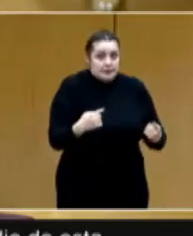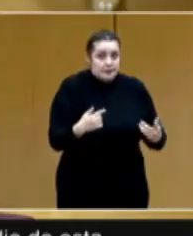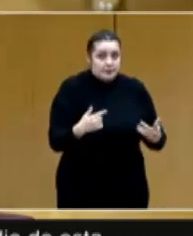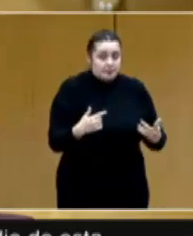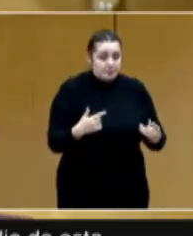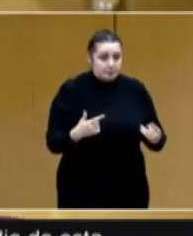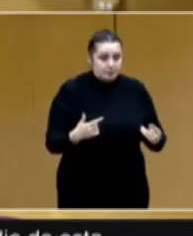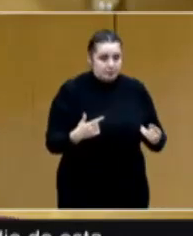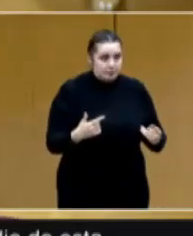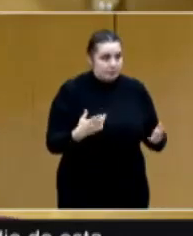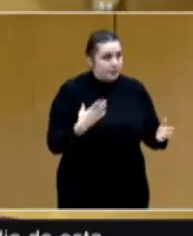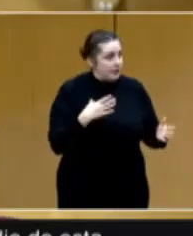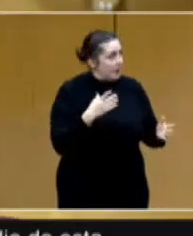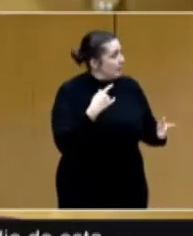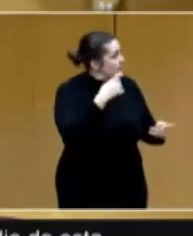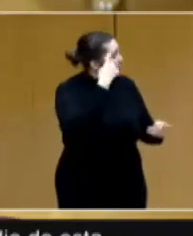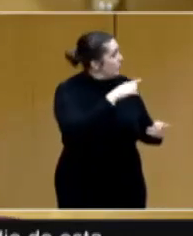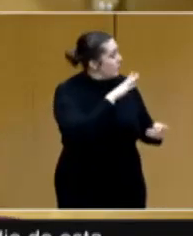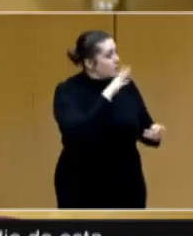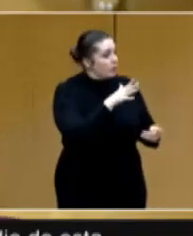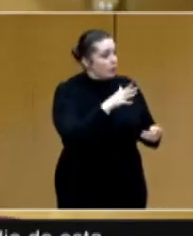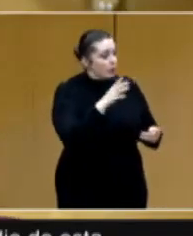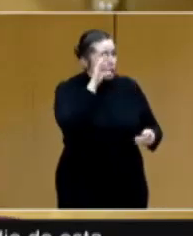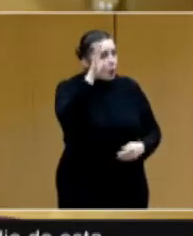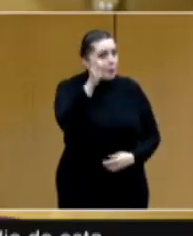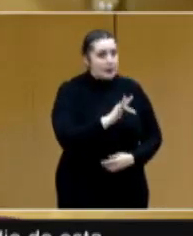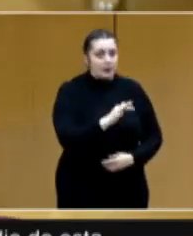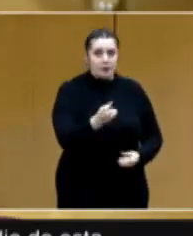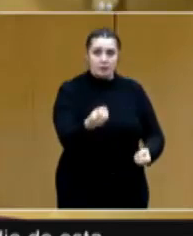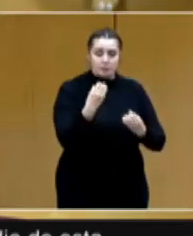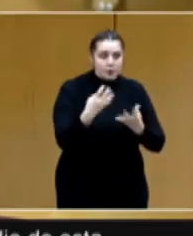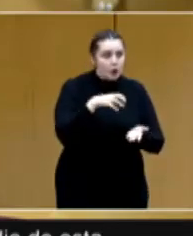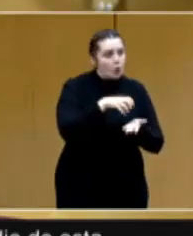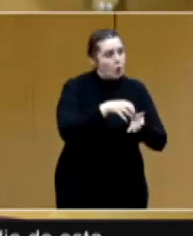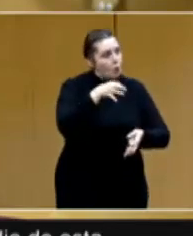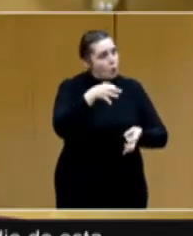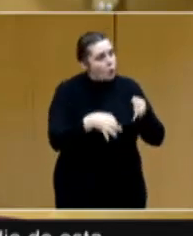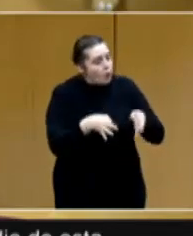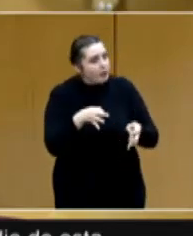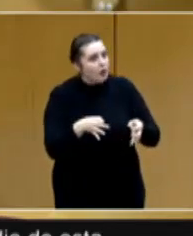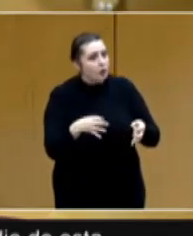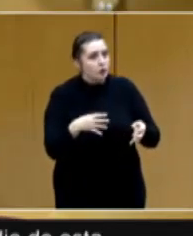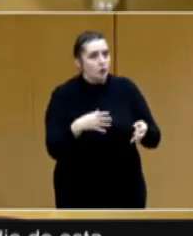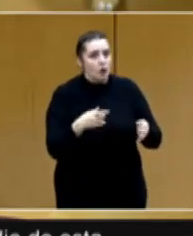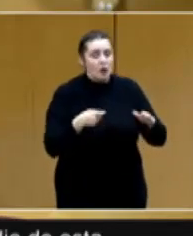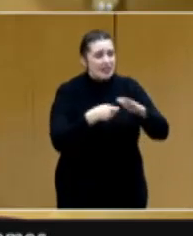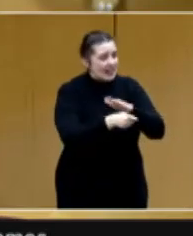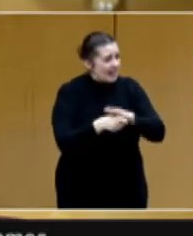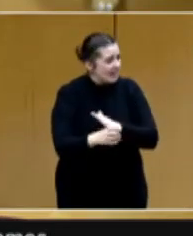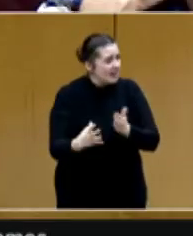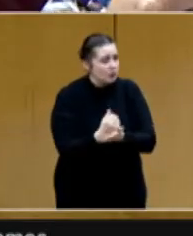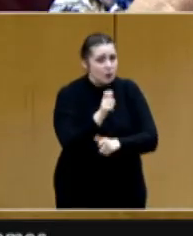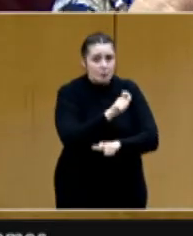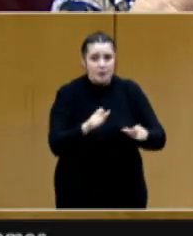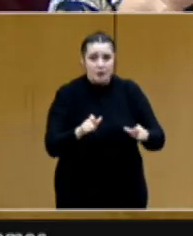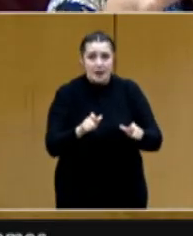espectadores de a través de las comparecencias y de los juicios y de todas las diligencias que hacemos con las personas con